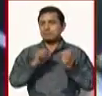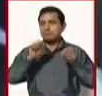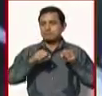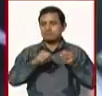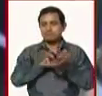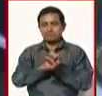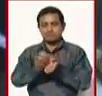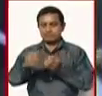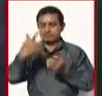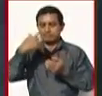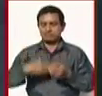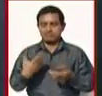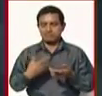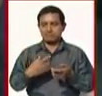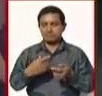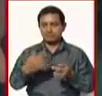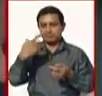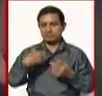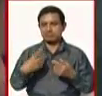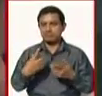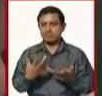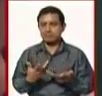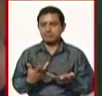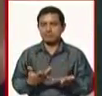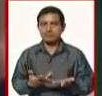puedan perjudicarlo a sí mismo.